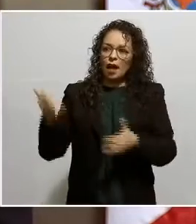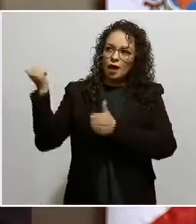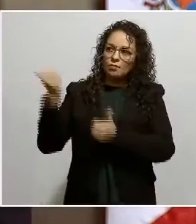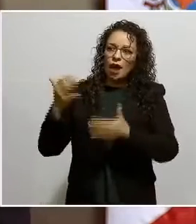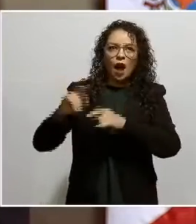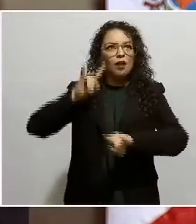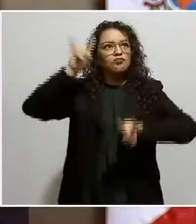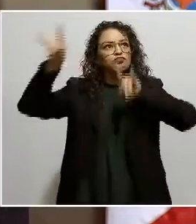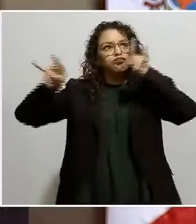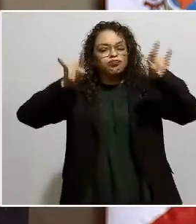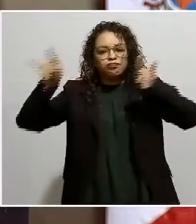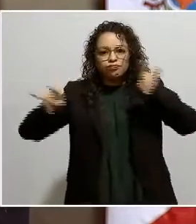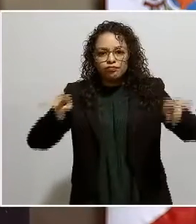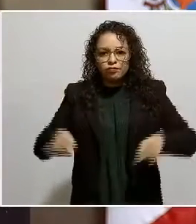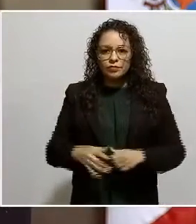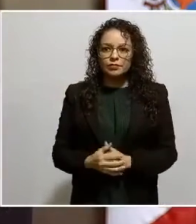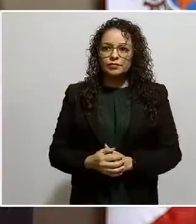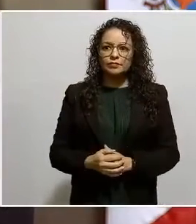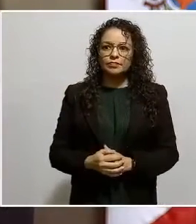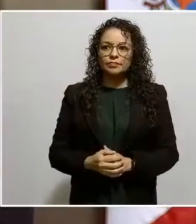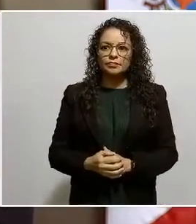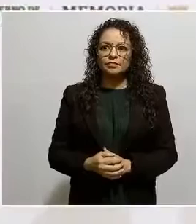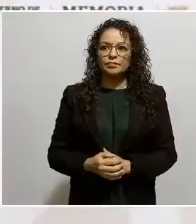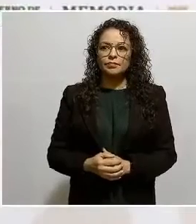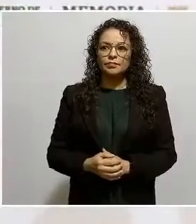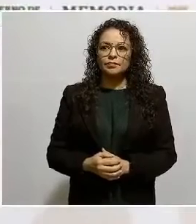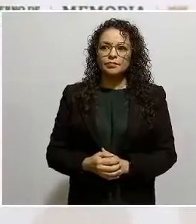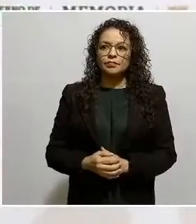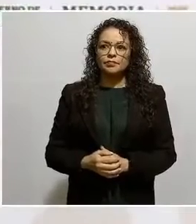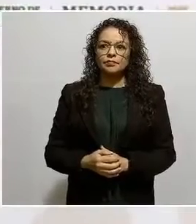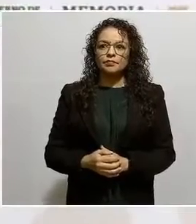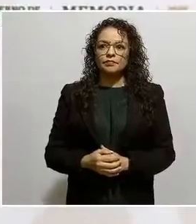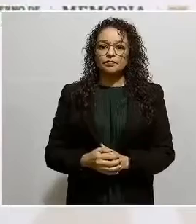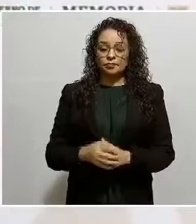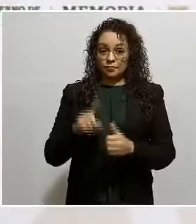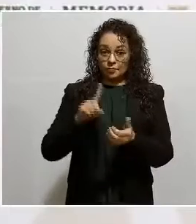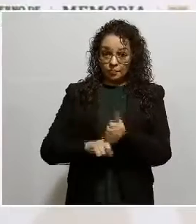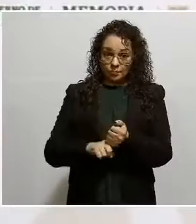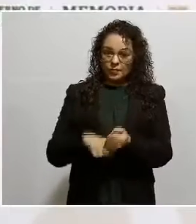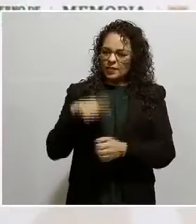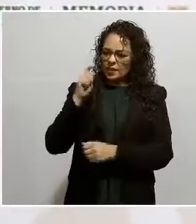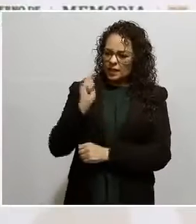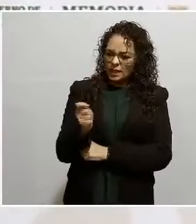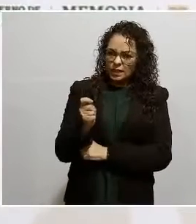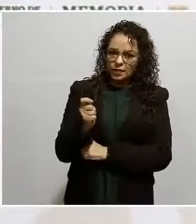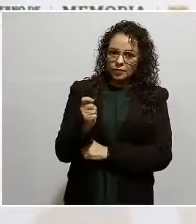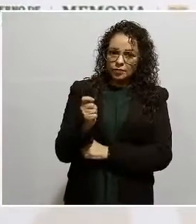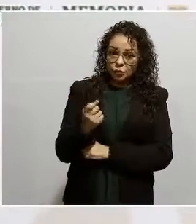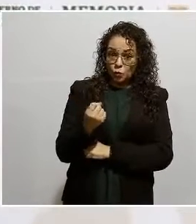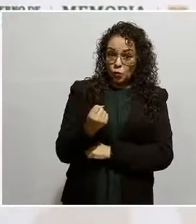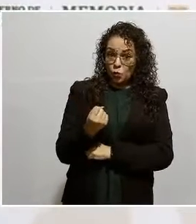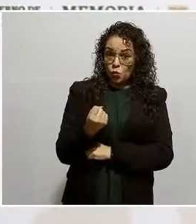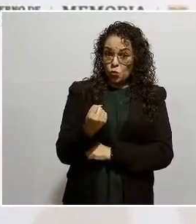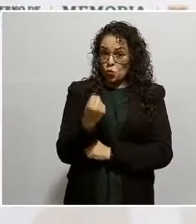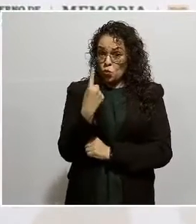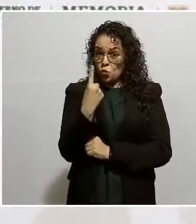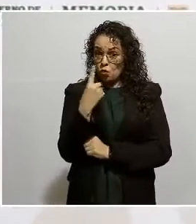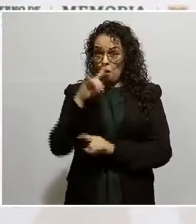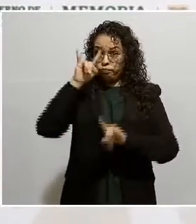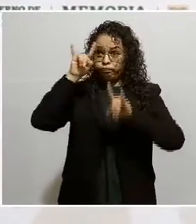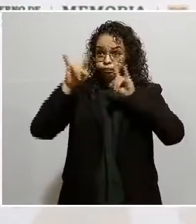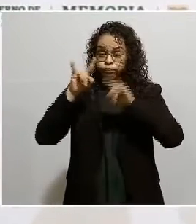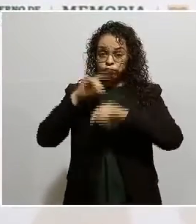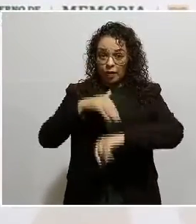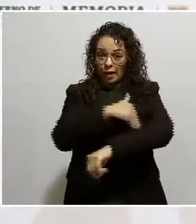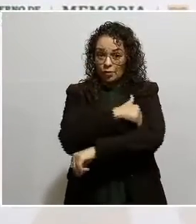Quiero aclarar que en realidad no se trata de una colección, sino de dos conjuntos. Como